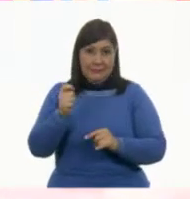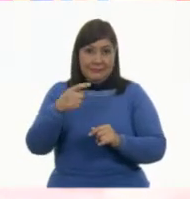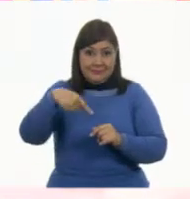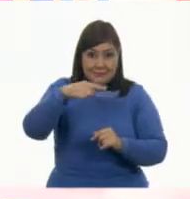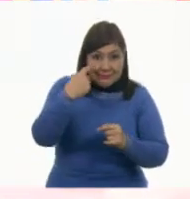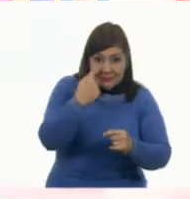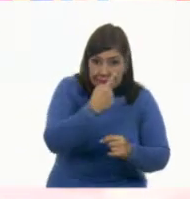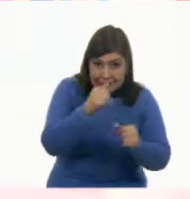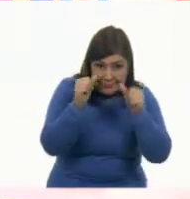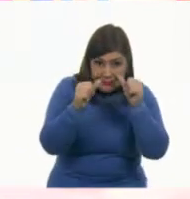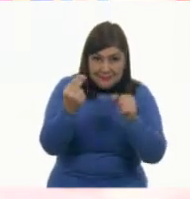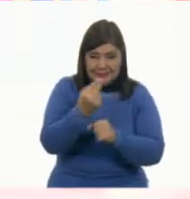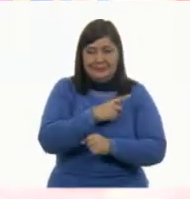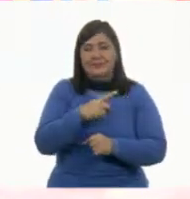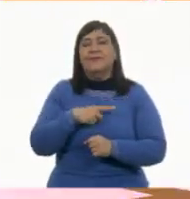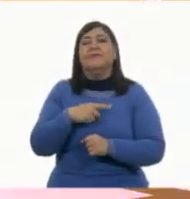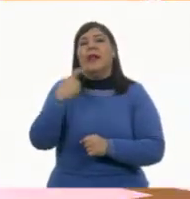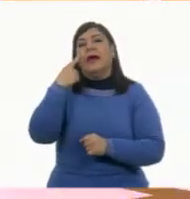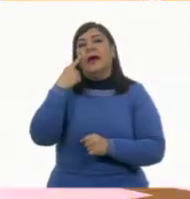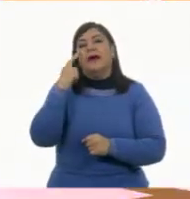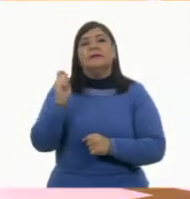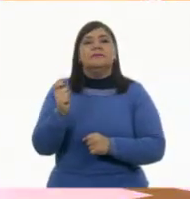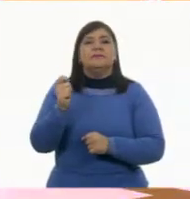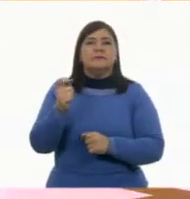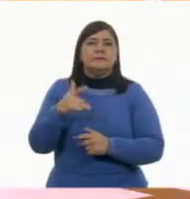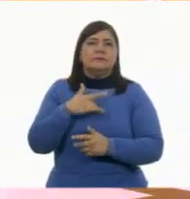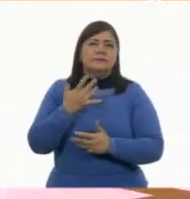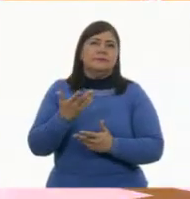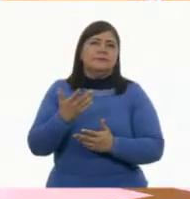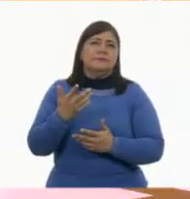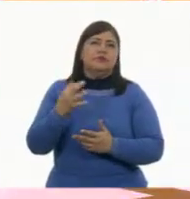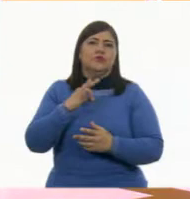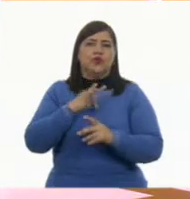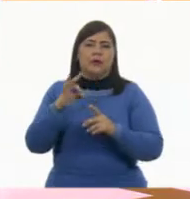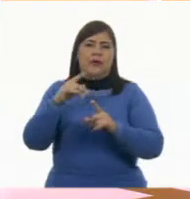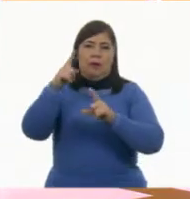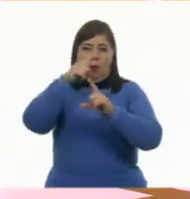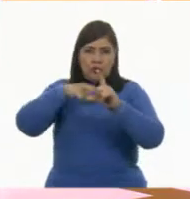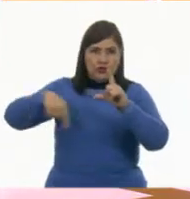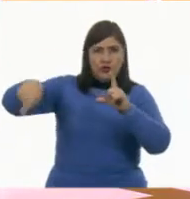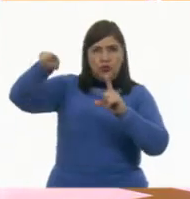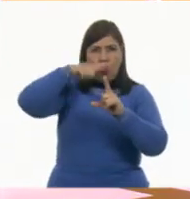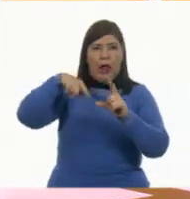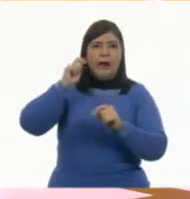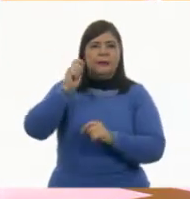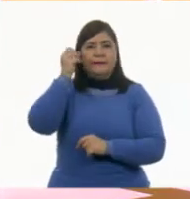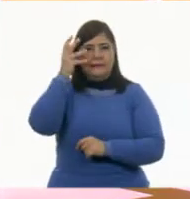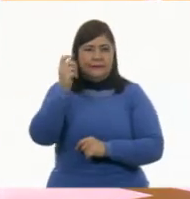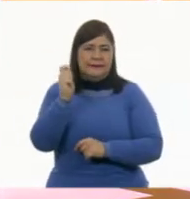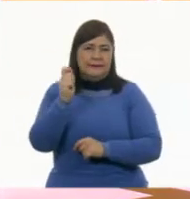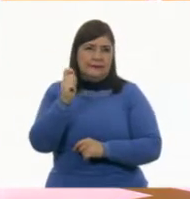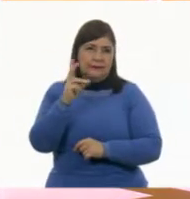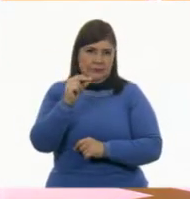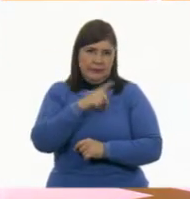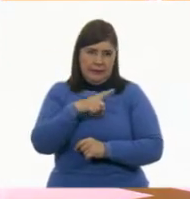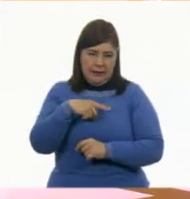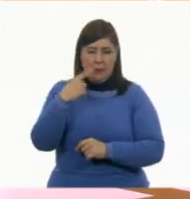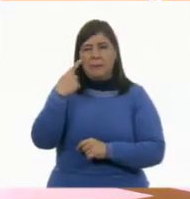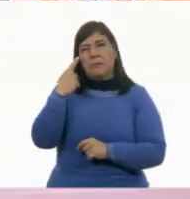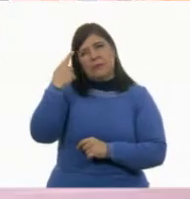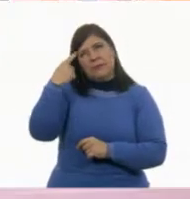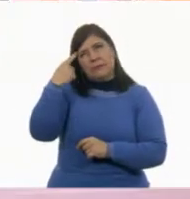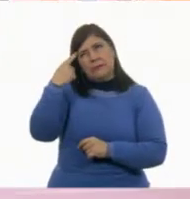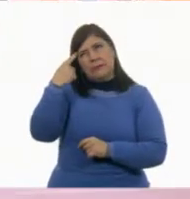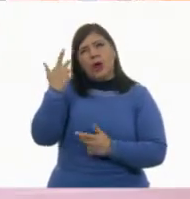mucha atención. También tenemos una trayectoria que puede ser circular y esa se nos estaba olvidando. ¿Cómo crees que